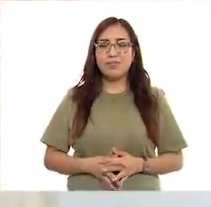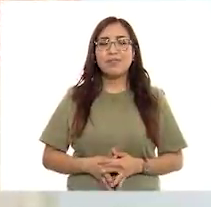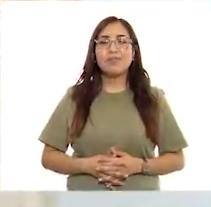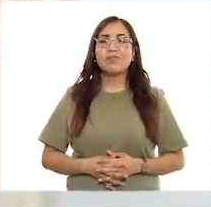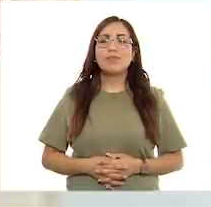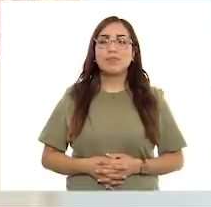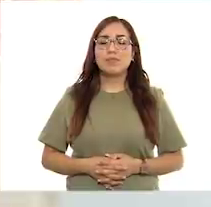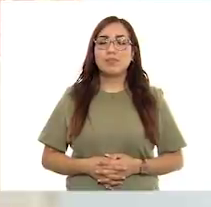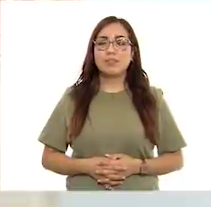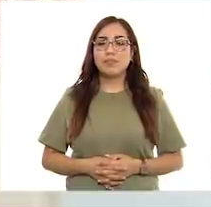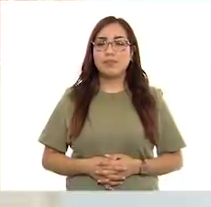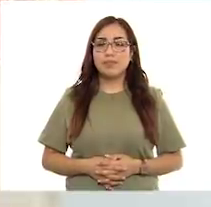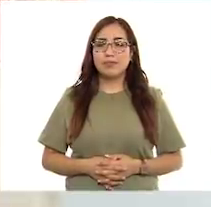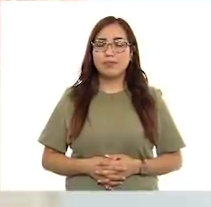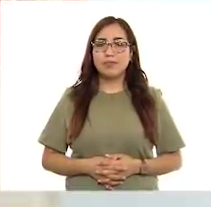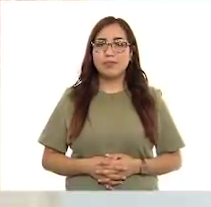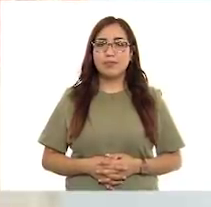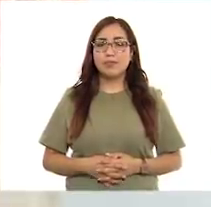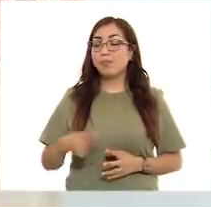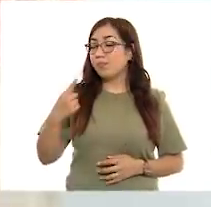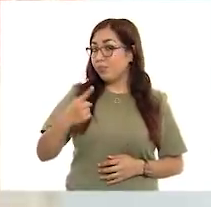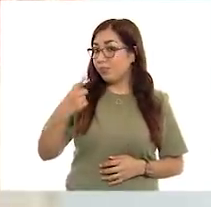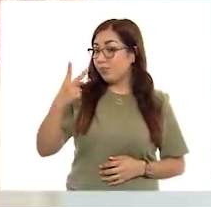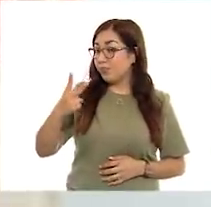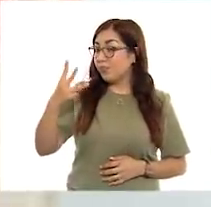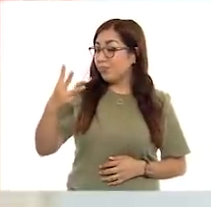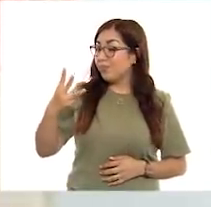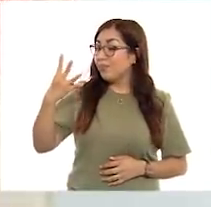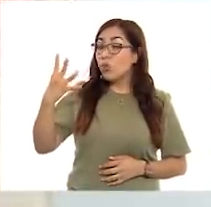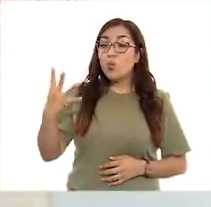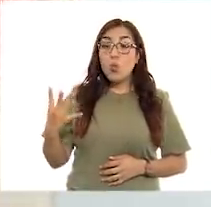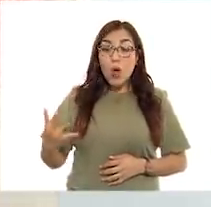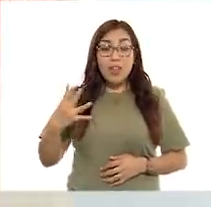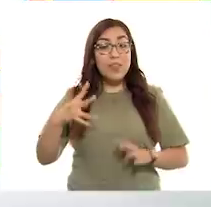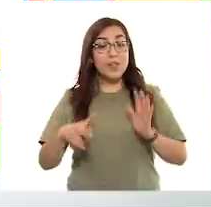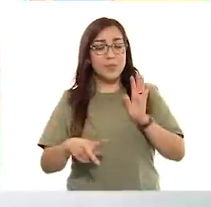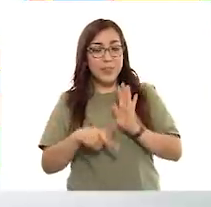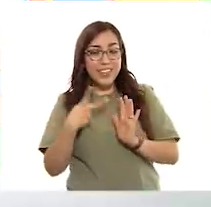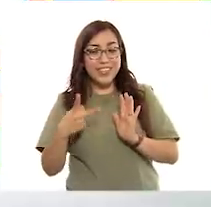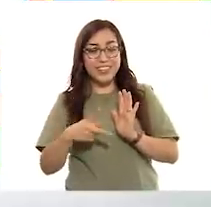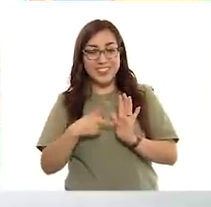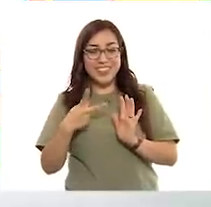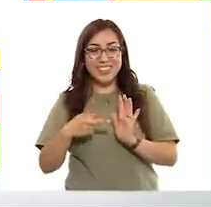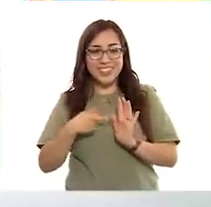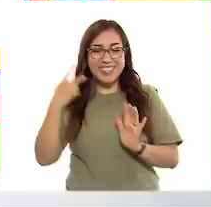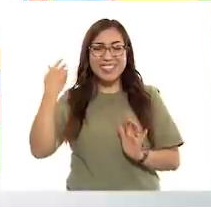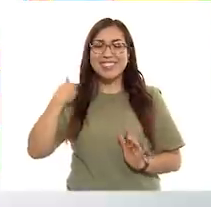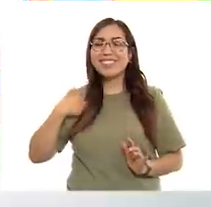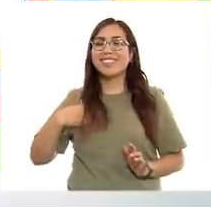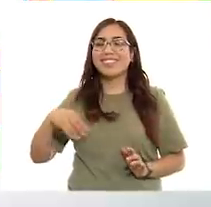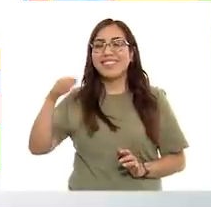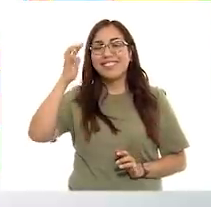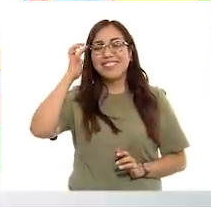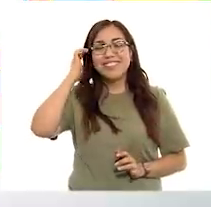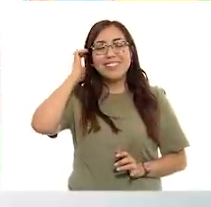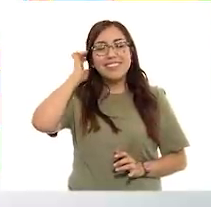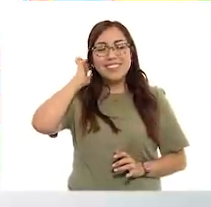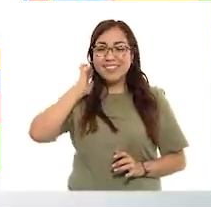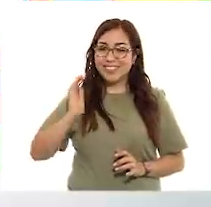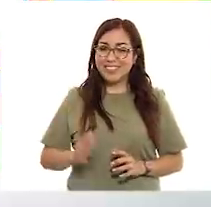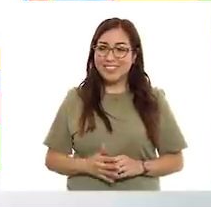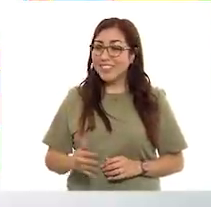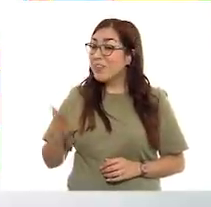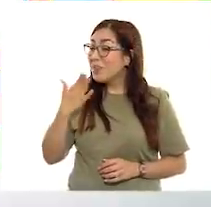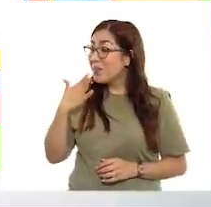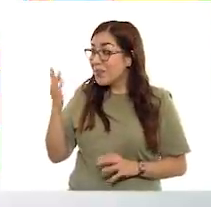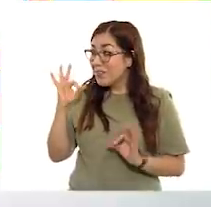dos, tres y cuatro veces. ¡Muy bien!